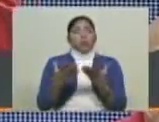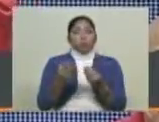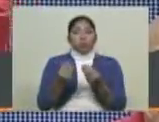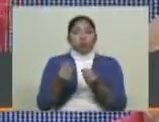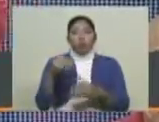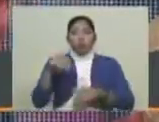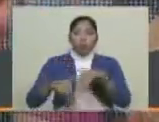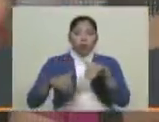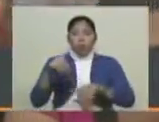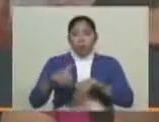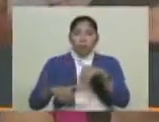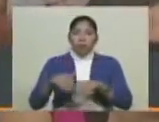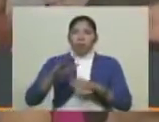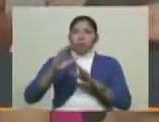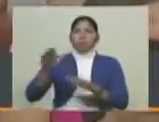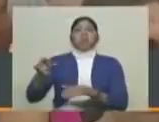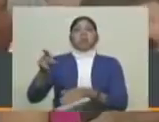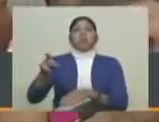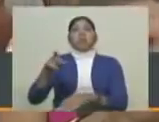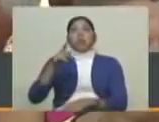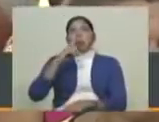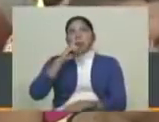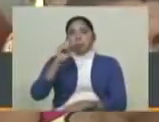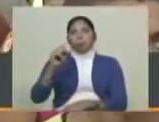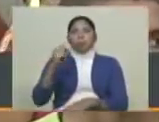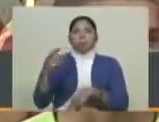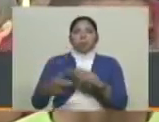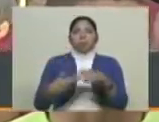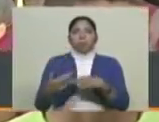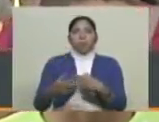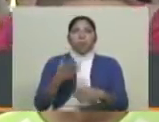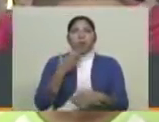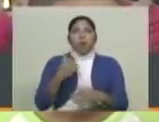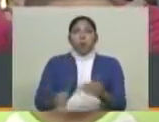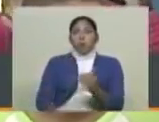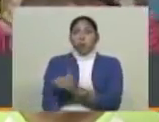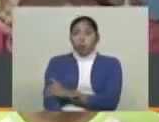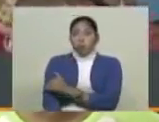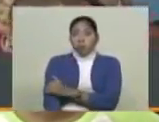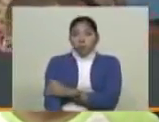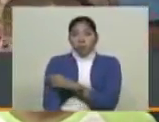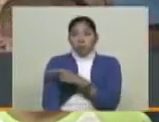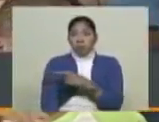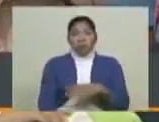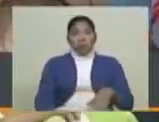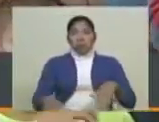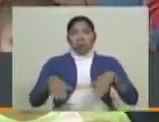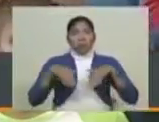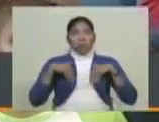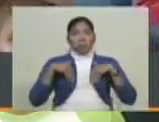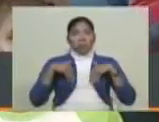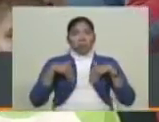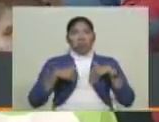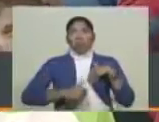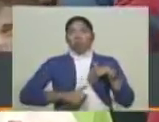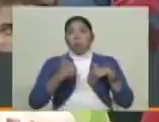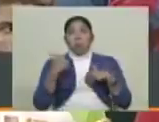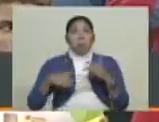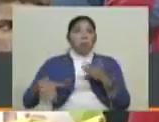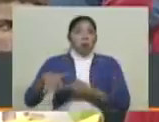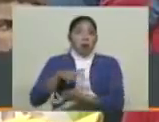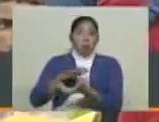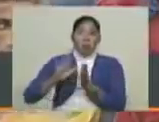dudas de ningún tipo. Si la derecha no va a votar, Eso es problema de la